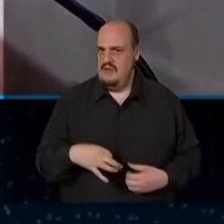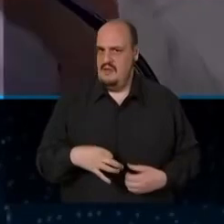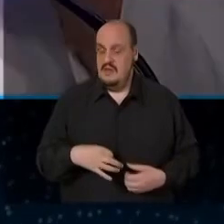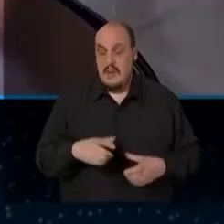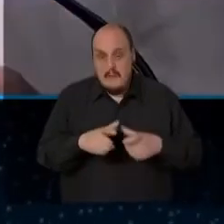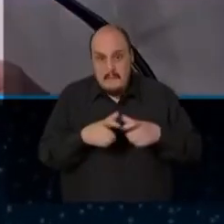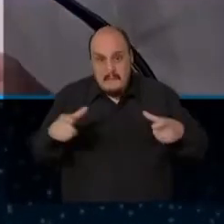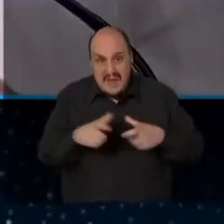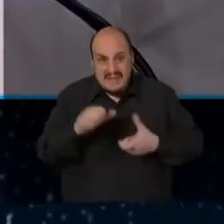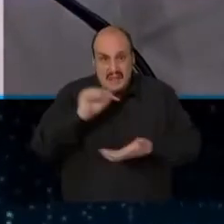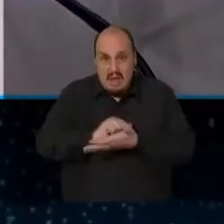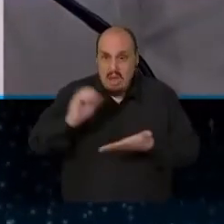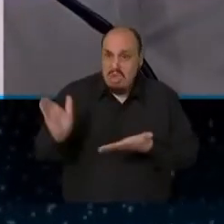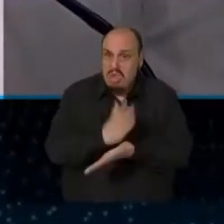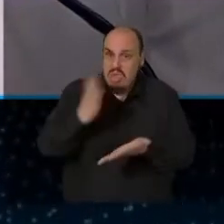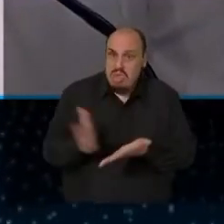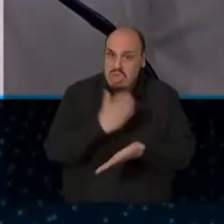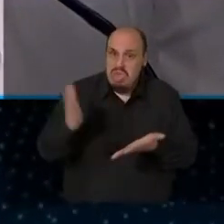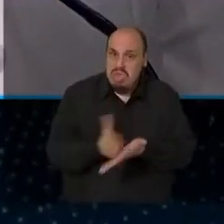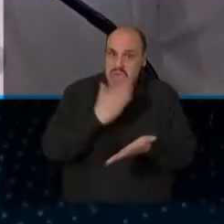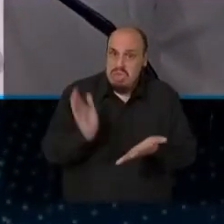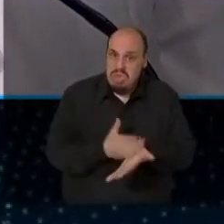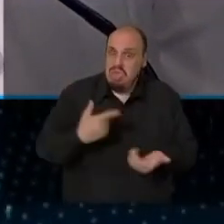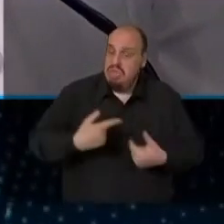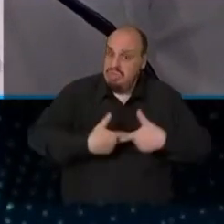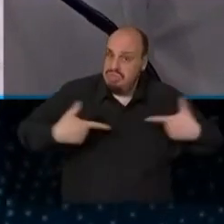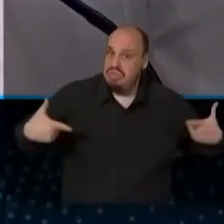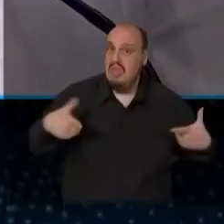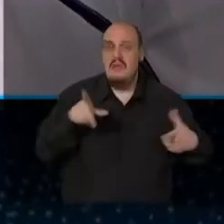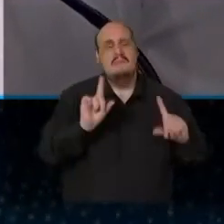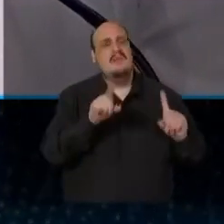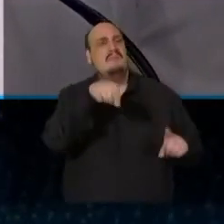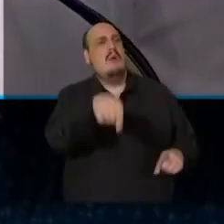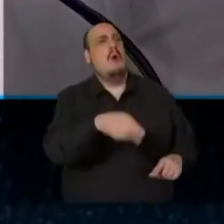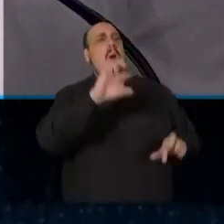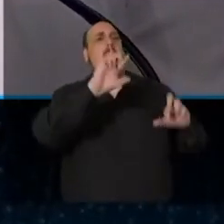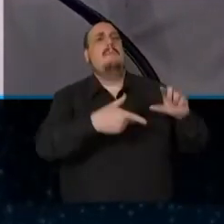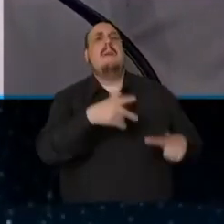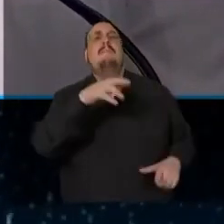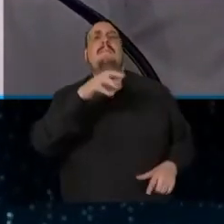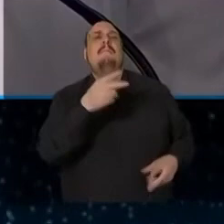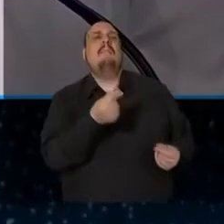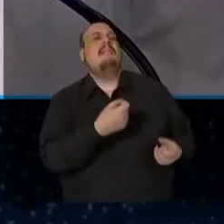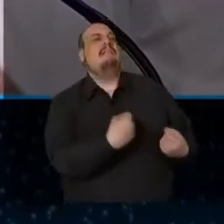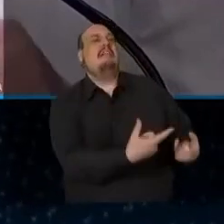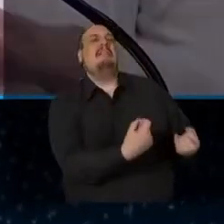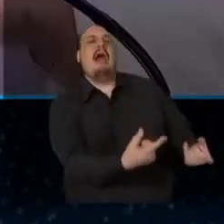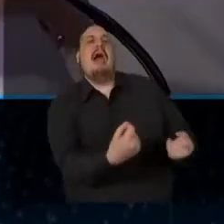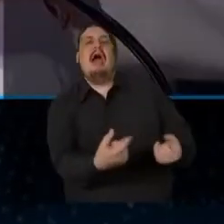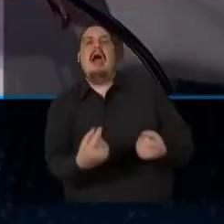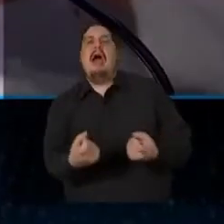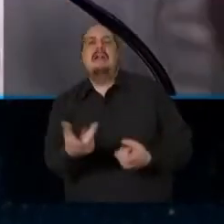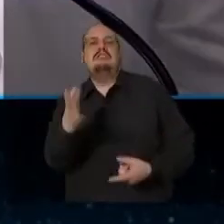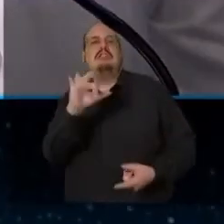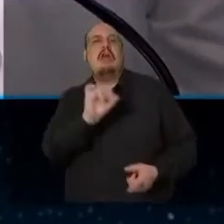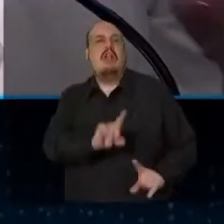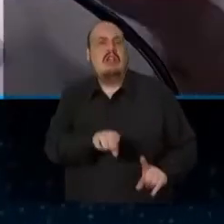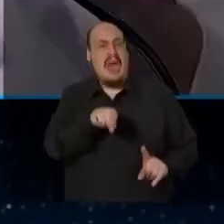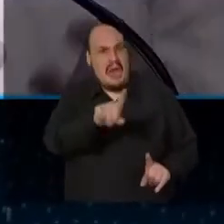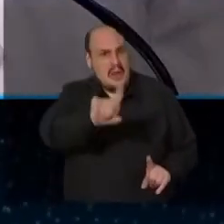de una vez y para siempre no como estás haciendo vos ahora que tirá planes platit todos los días y estás haciendo un